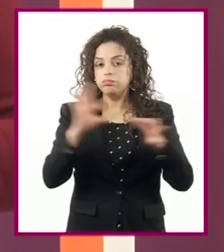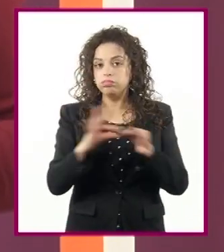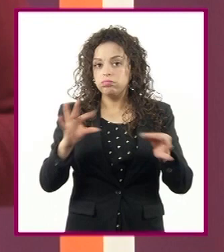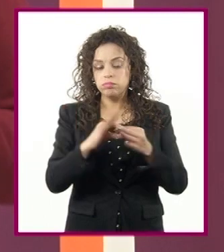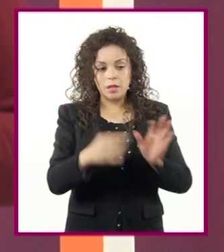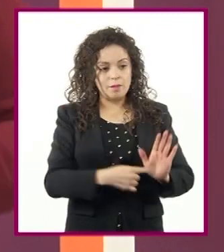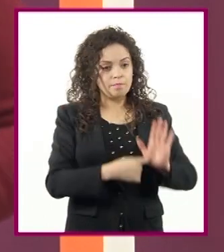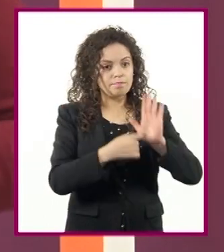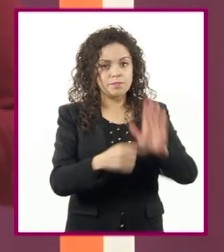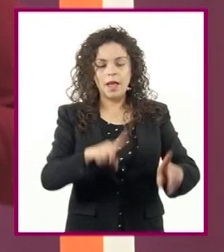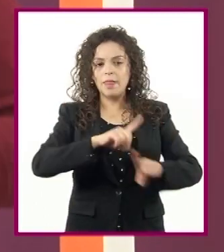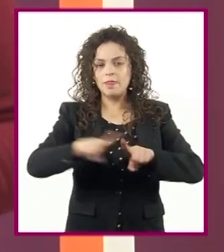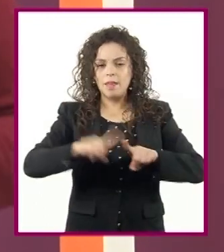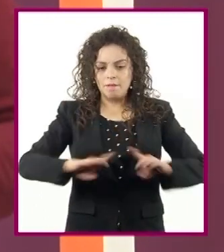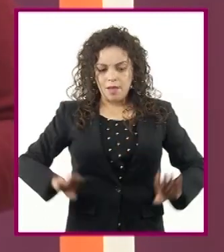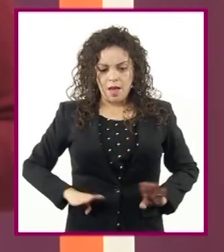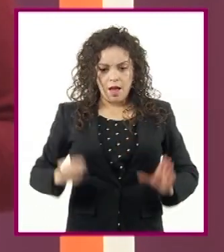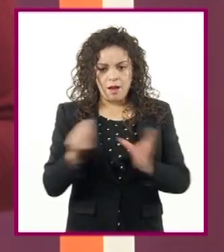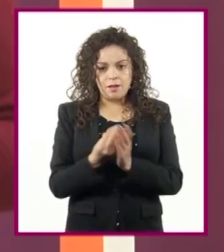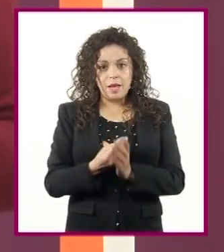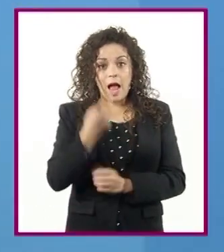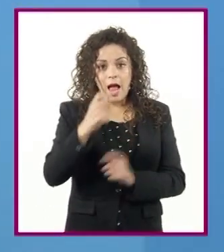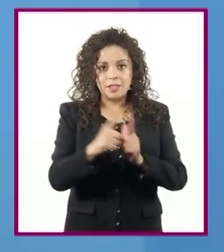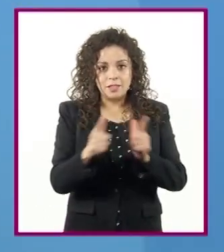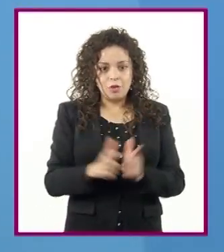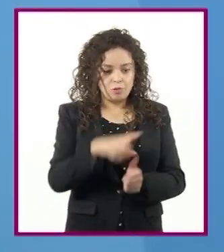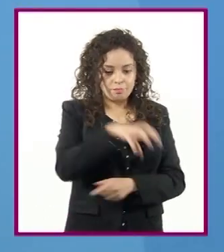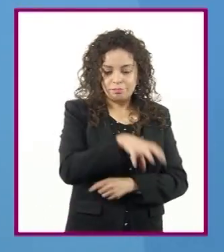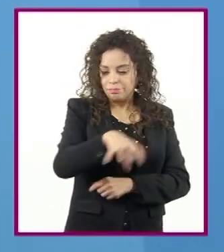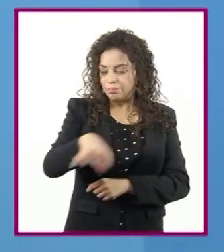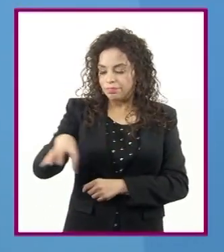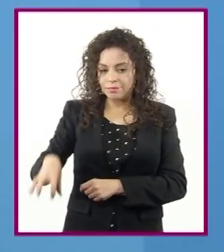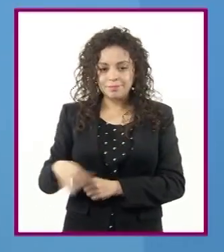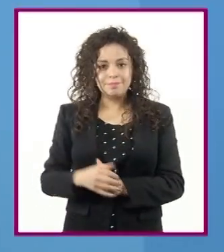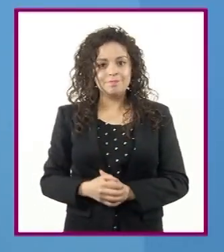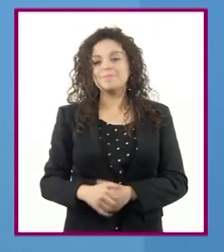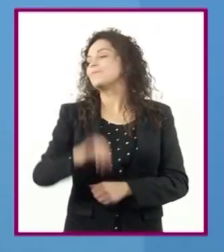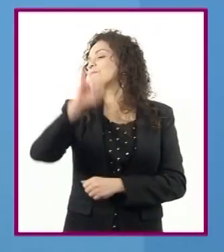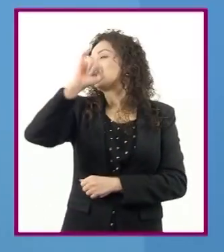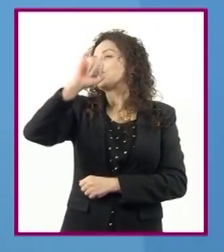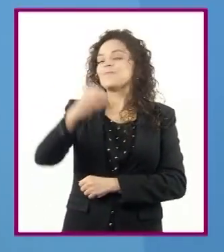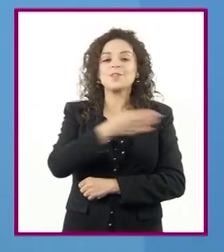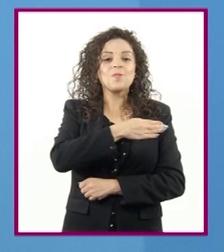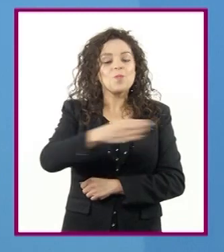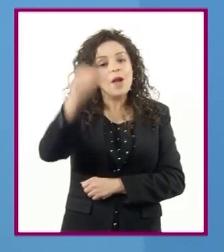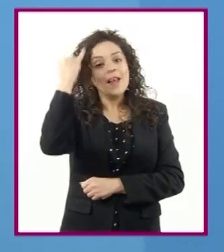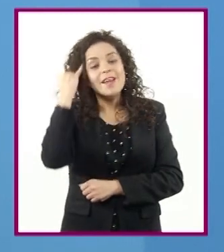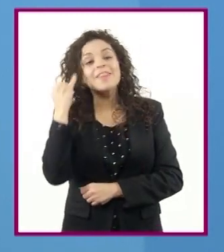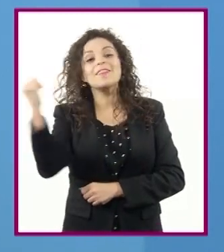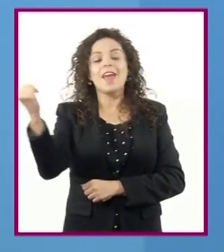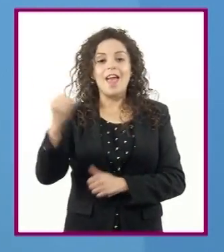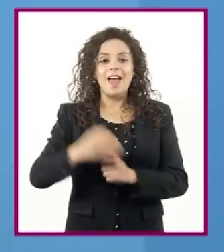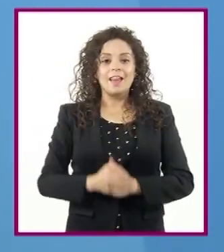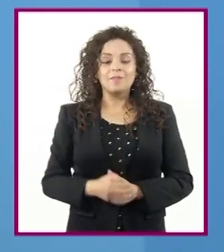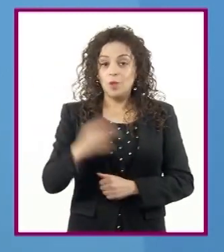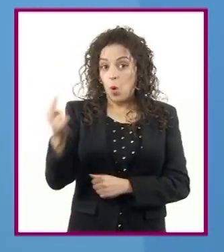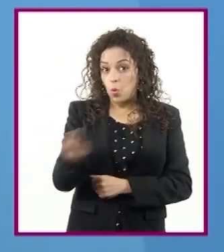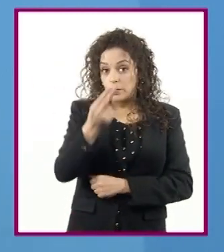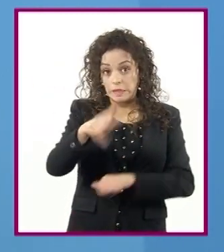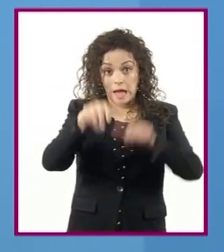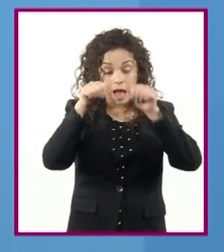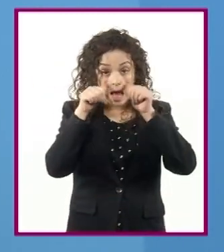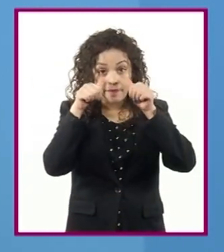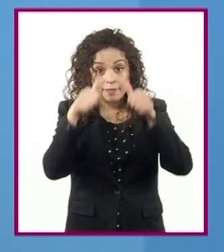las principales características de estos grupos? Me parece estupenda idea, maestro. Ustedes en casa pongan